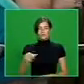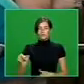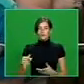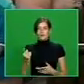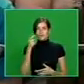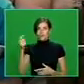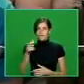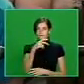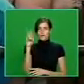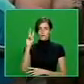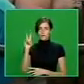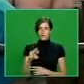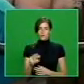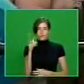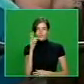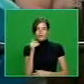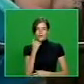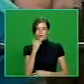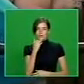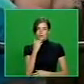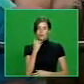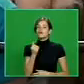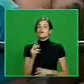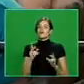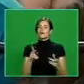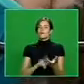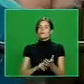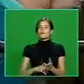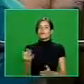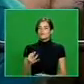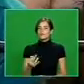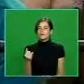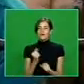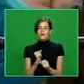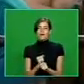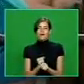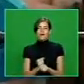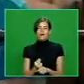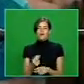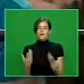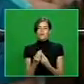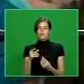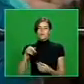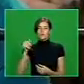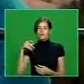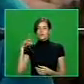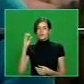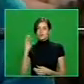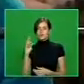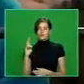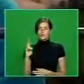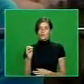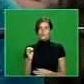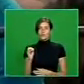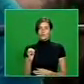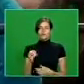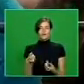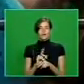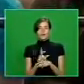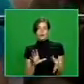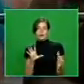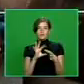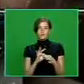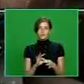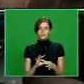pueblo de Venezuela no se oye realmente hemos estado trabajando con Pedro Lander inmediatamente nos